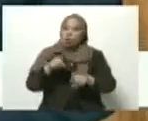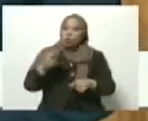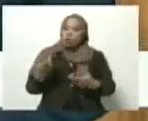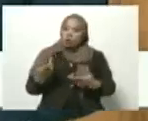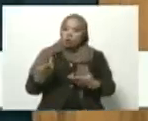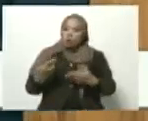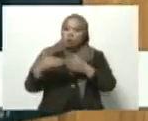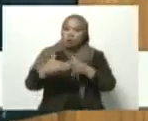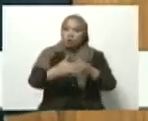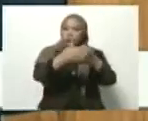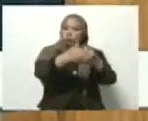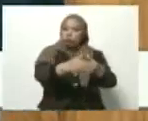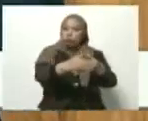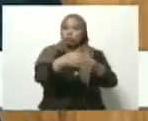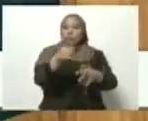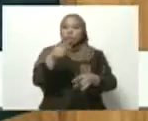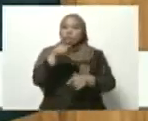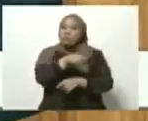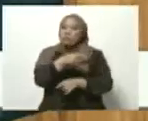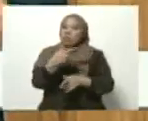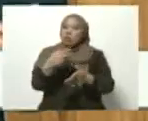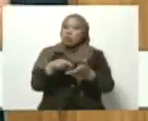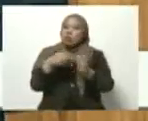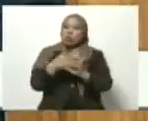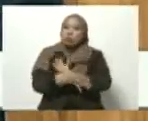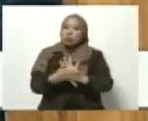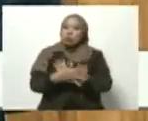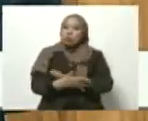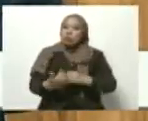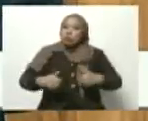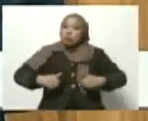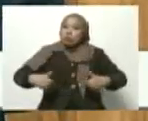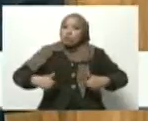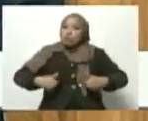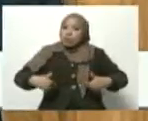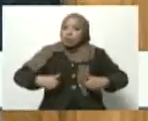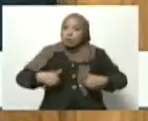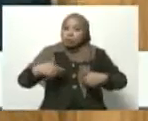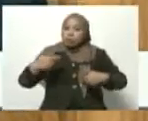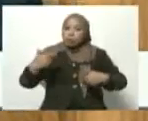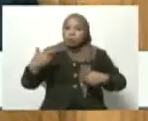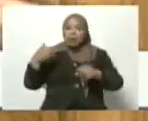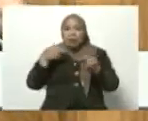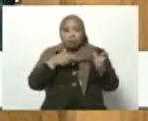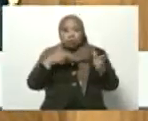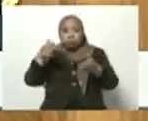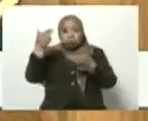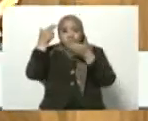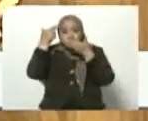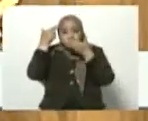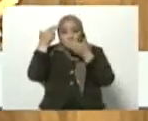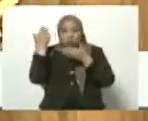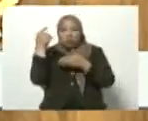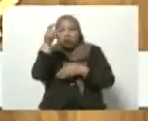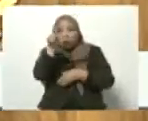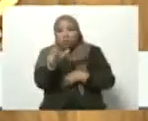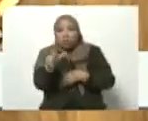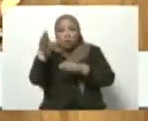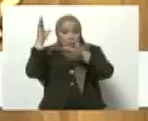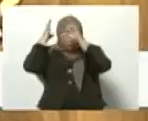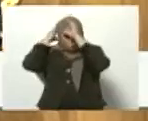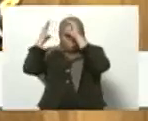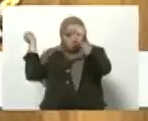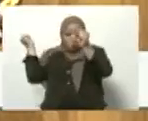la carga. Muchísimos países que están sufriendo amenazas y que no tocan, en términos diplomáticos hay